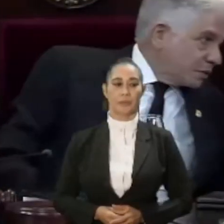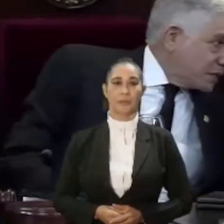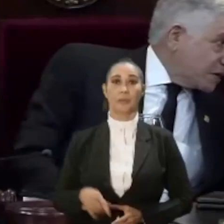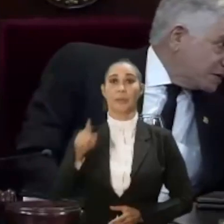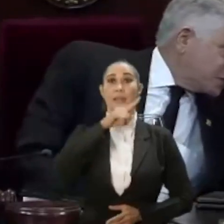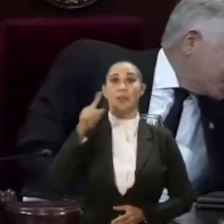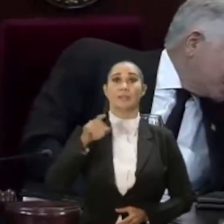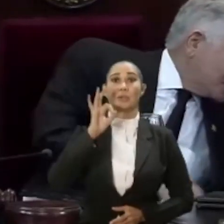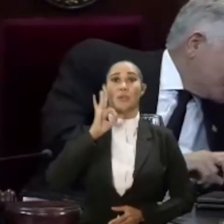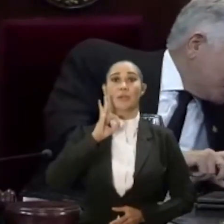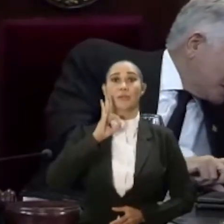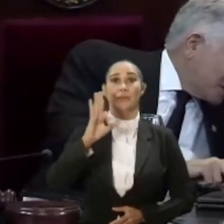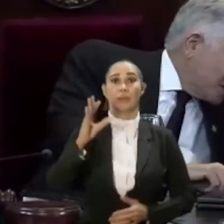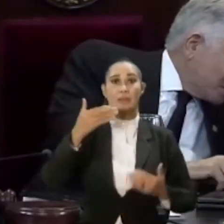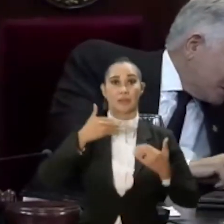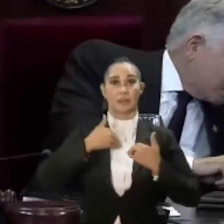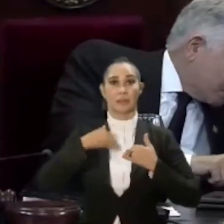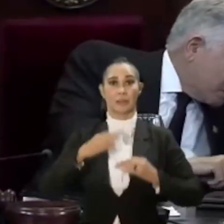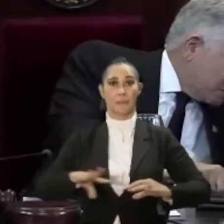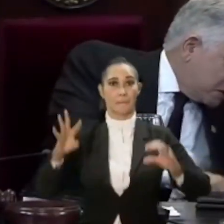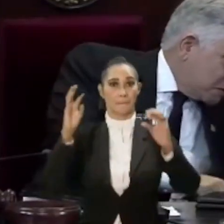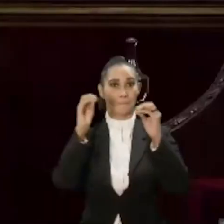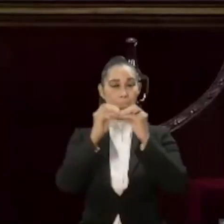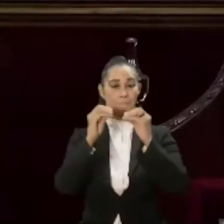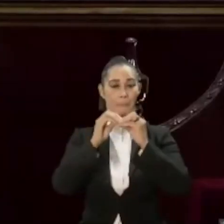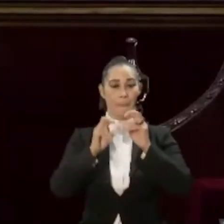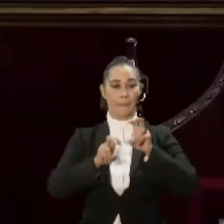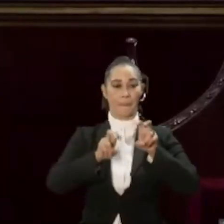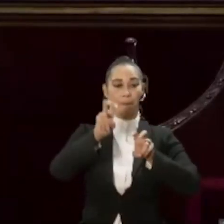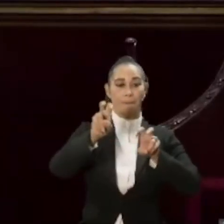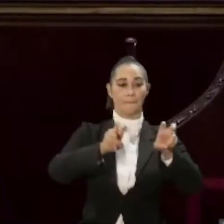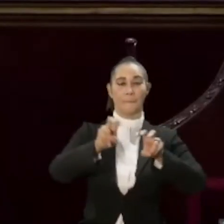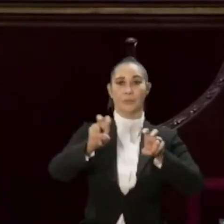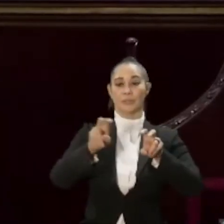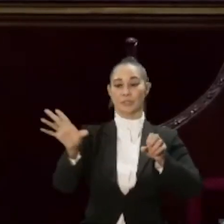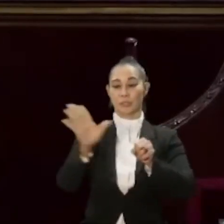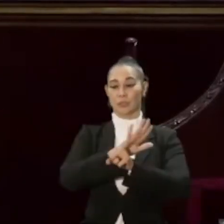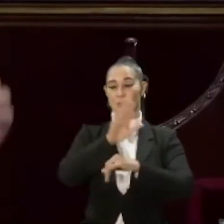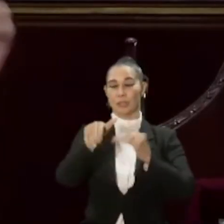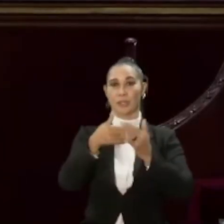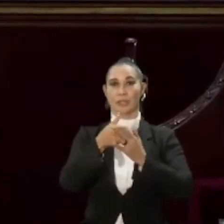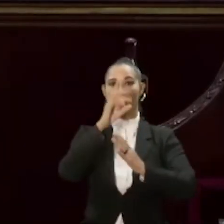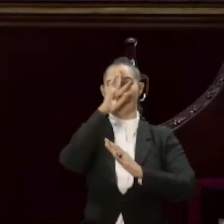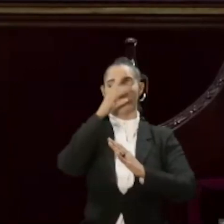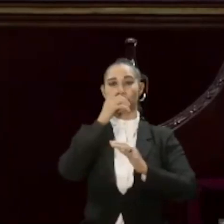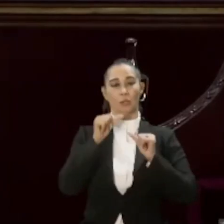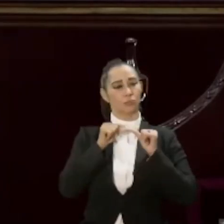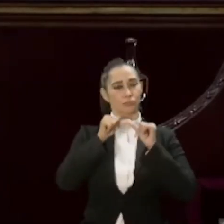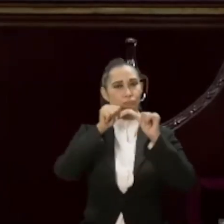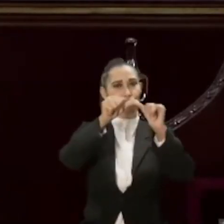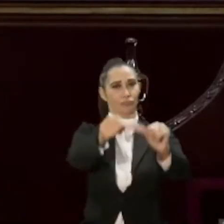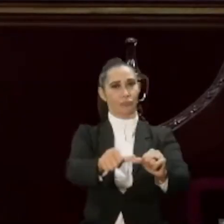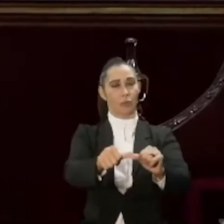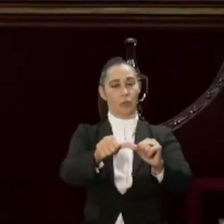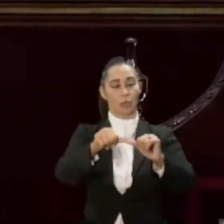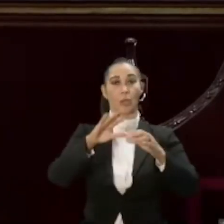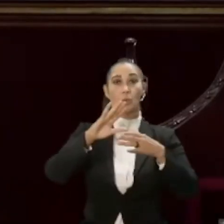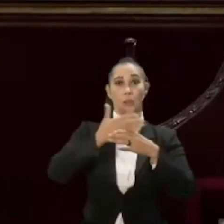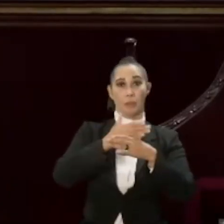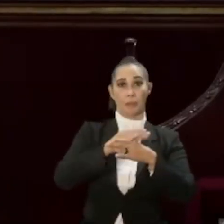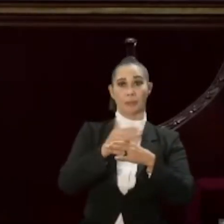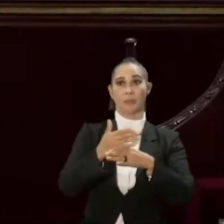Las zonas francas tienen la mayor incidencia en las exportaciones totales del país y siguen manteniendo una